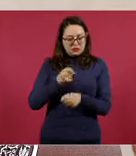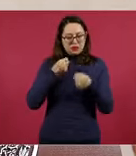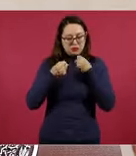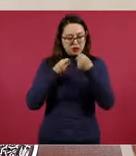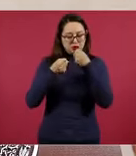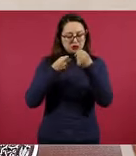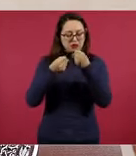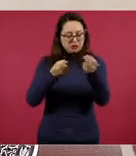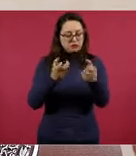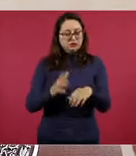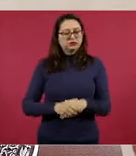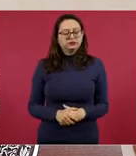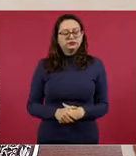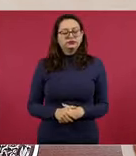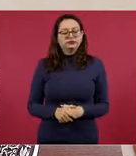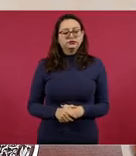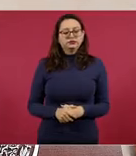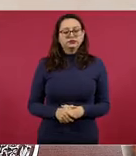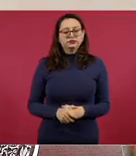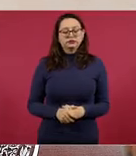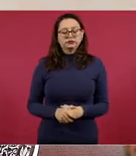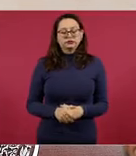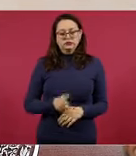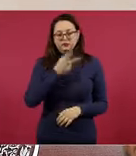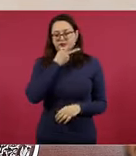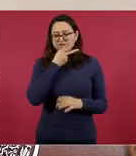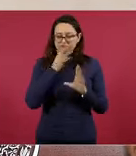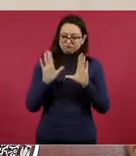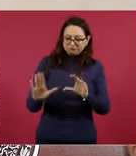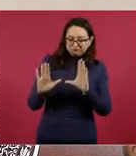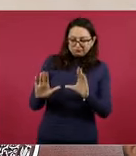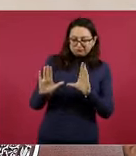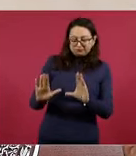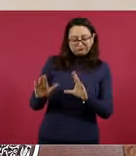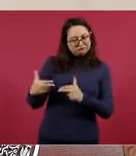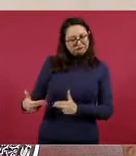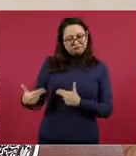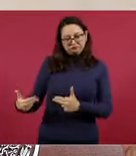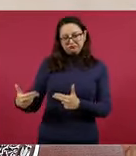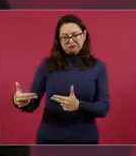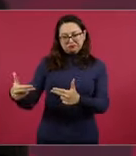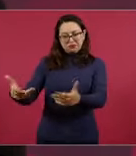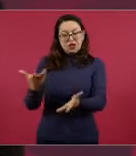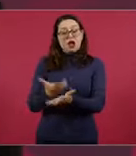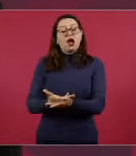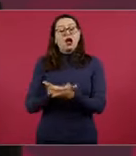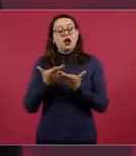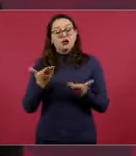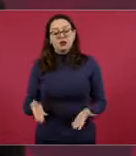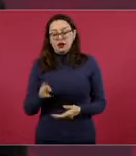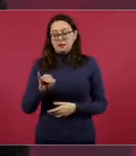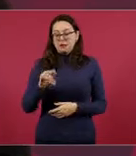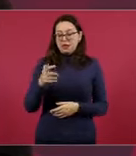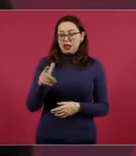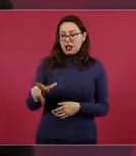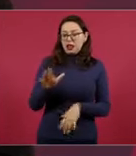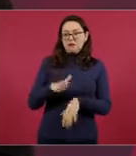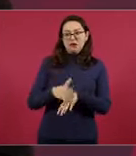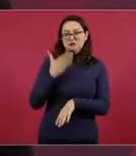Su papá se dedicaba a eso, los formó como periodistas, y Miguel es el que ha destacado